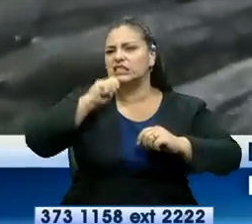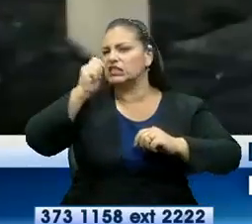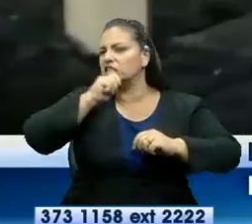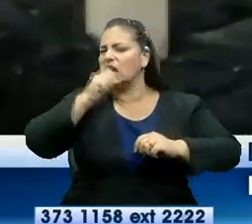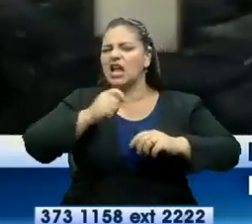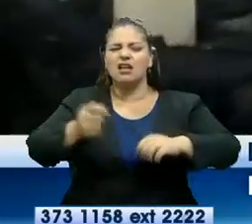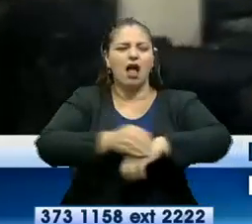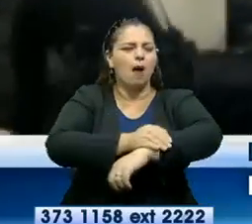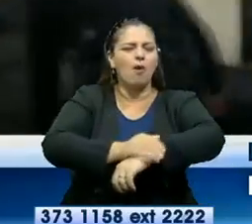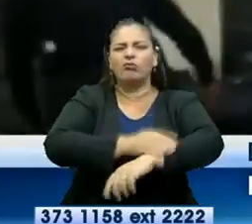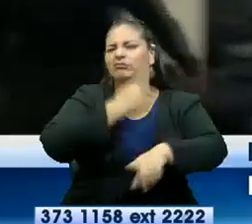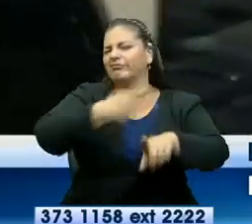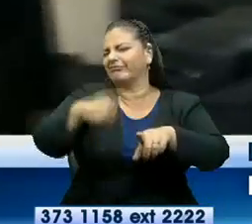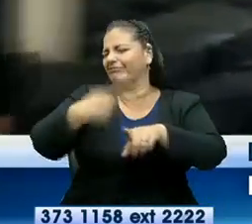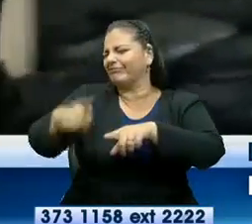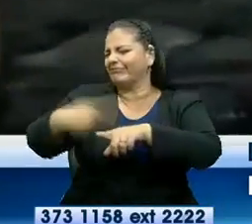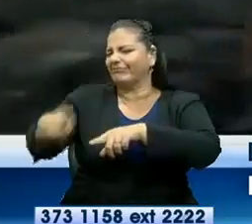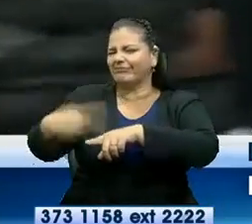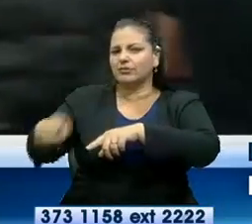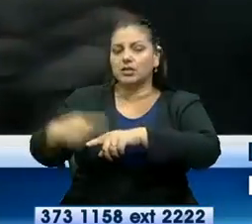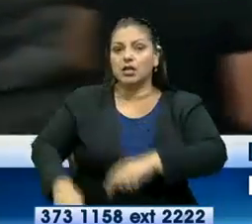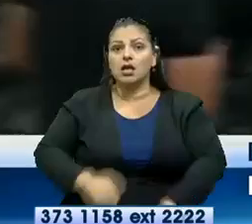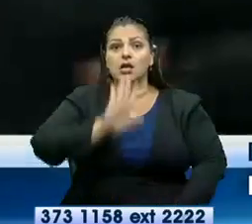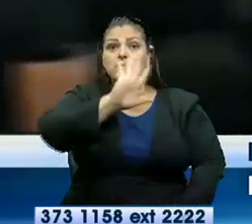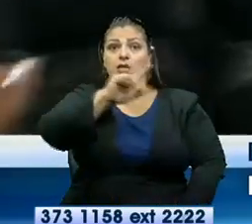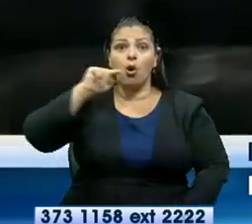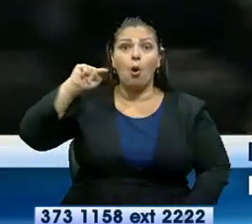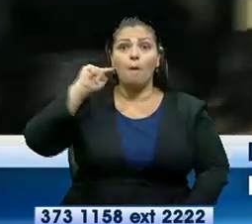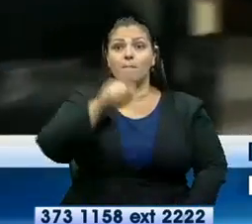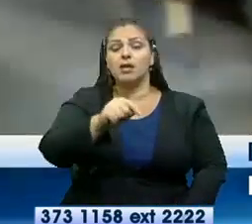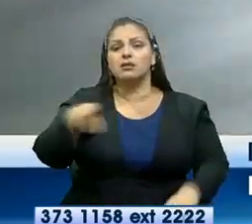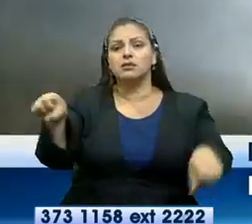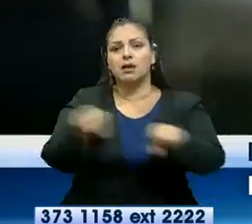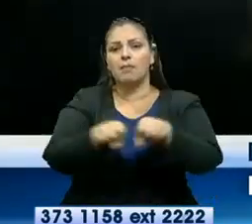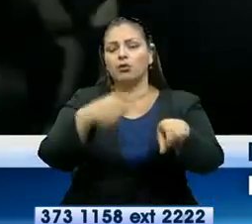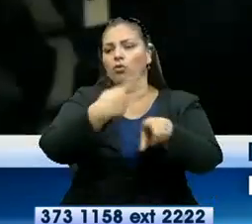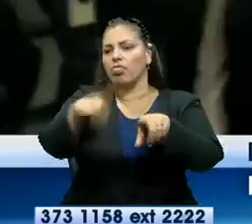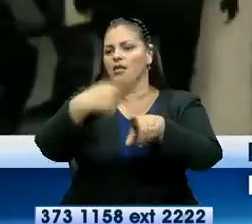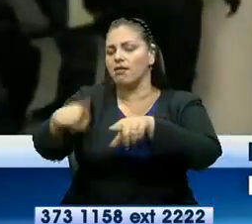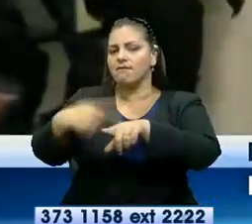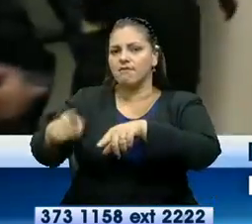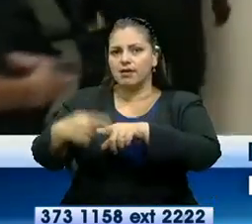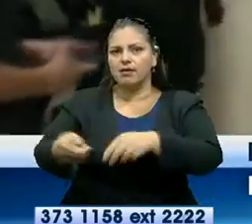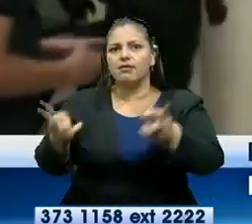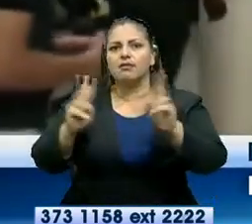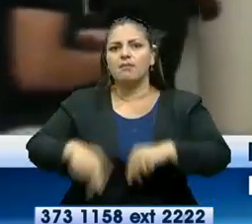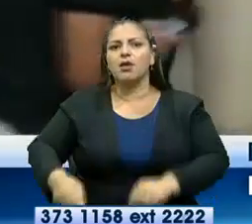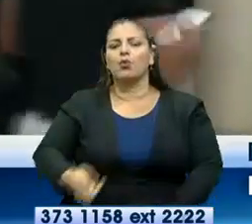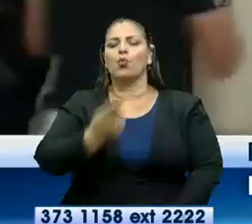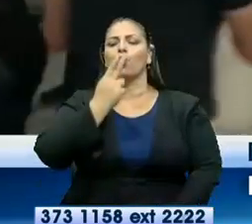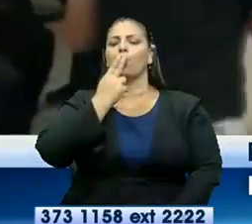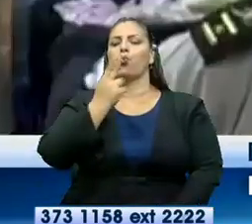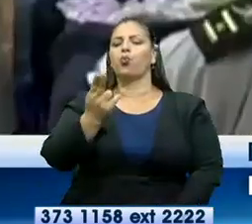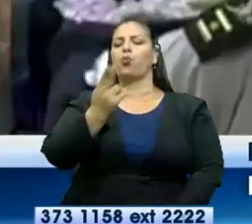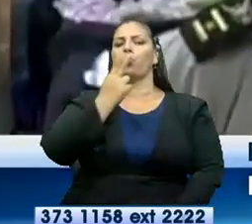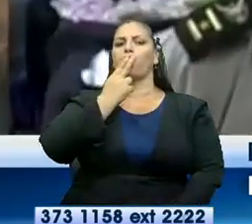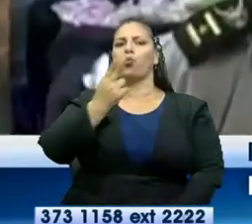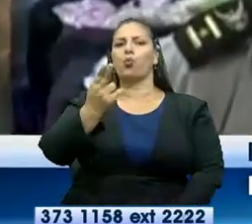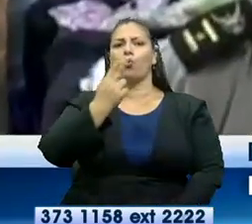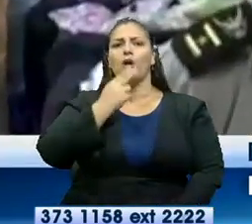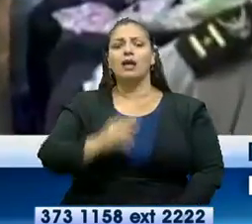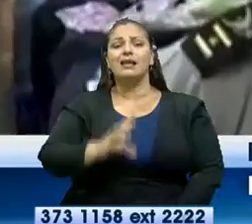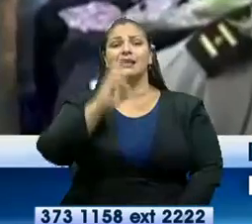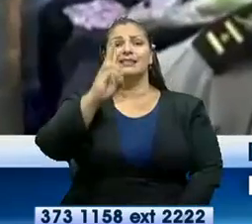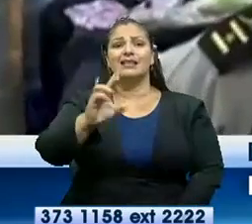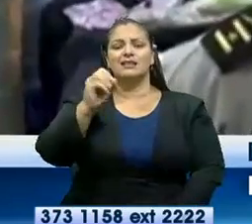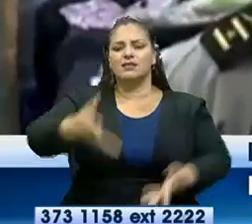Además encontraron 5.000 pares de zapatos y 60 cajas de cigarrillos, que dan un total de 30.500 unidades. Con la finalidad